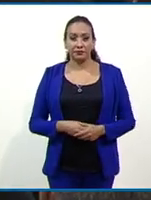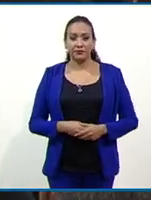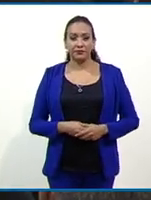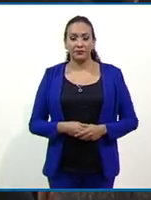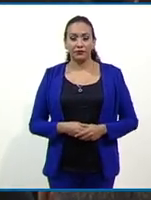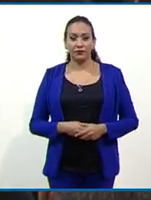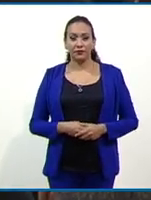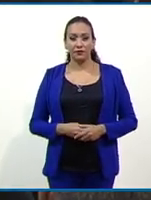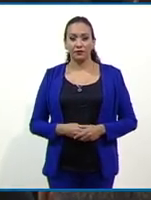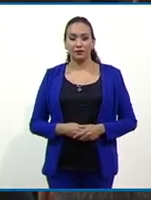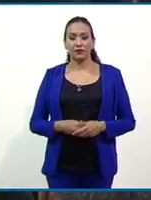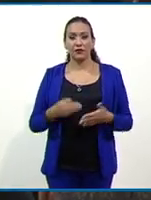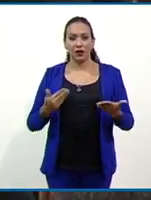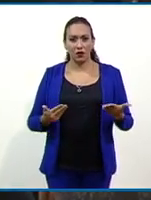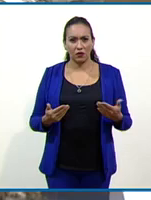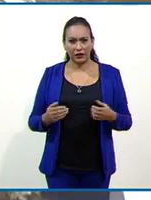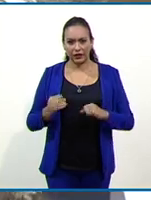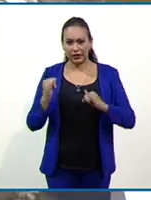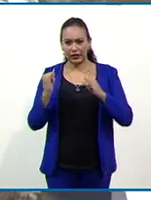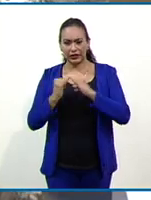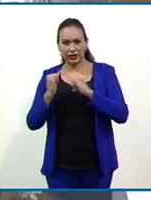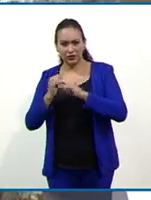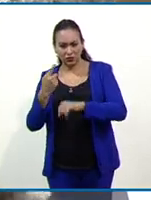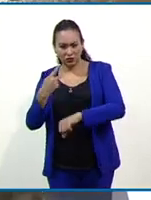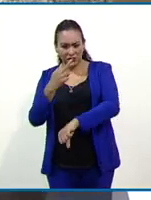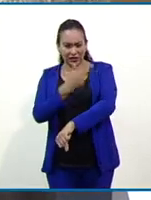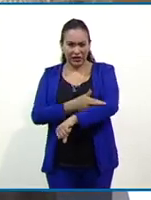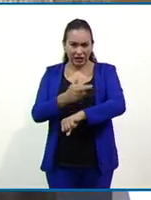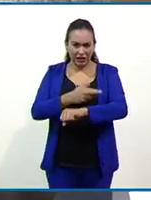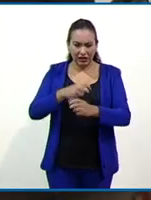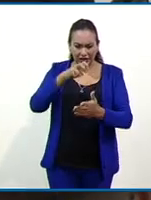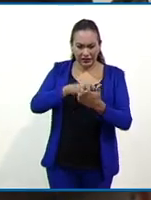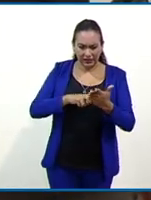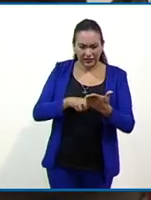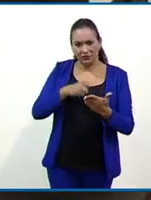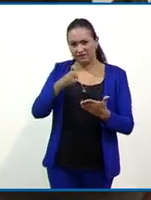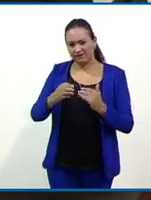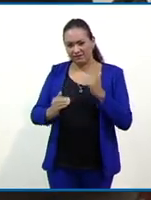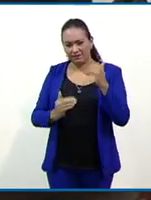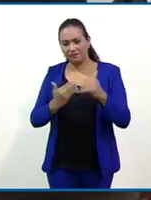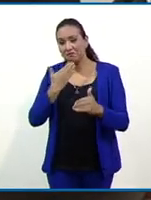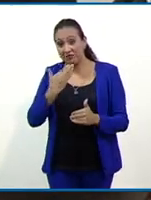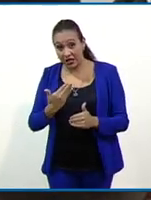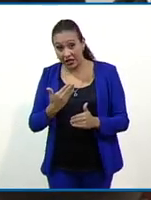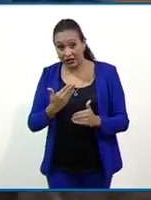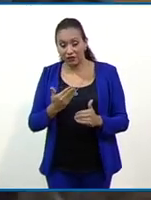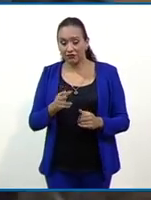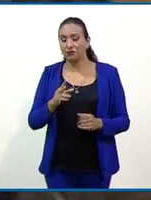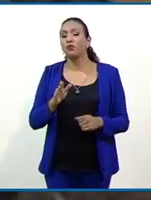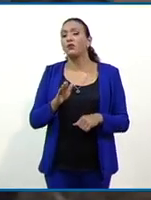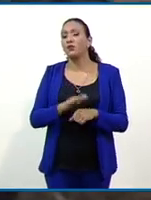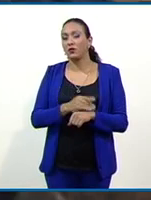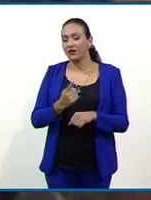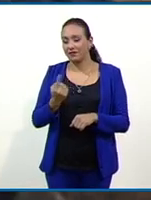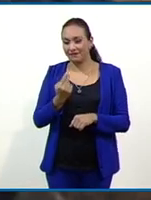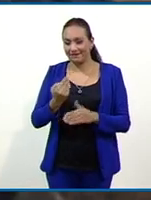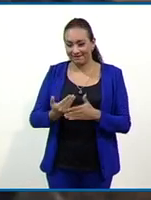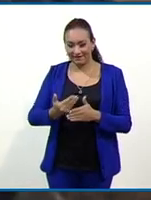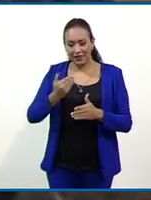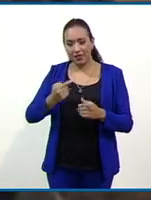Ningún proceso de ajuste institucional podrá llegar a buen puerto sin el diálogo y escucha entre las